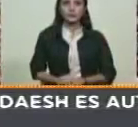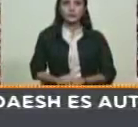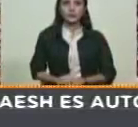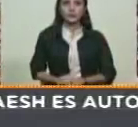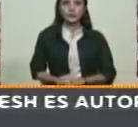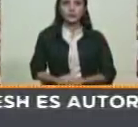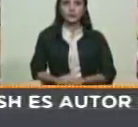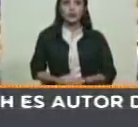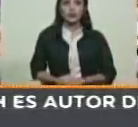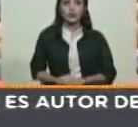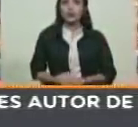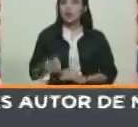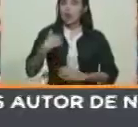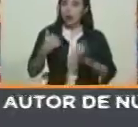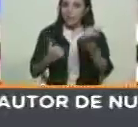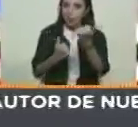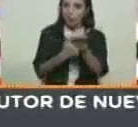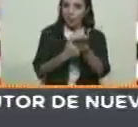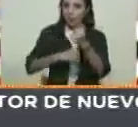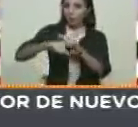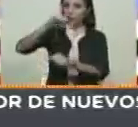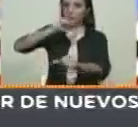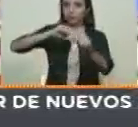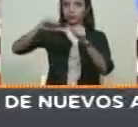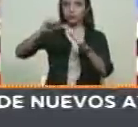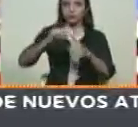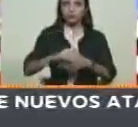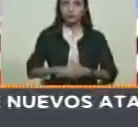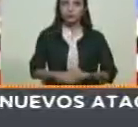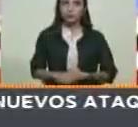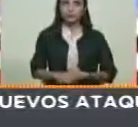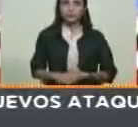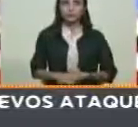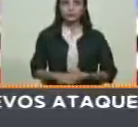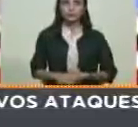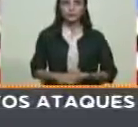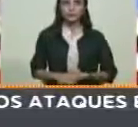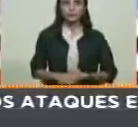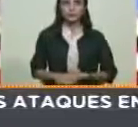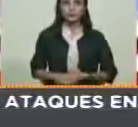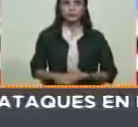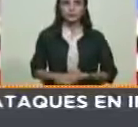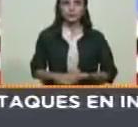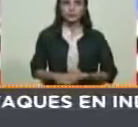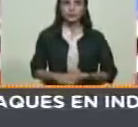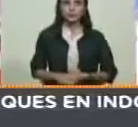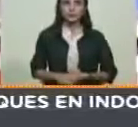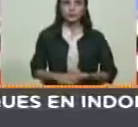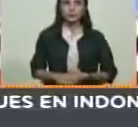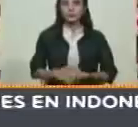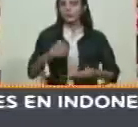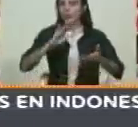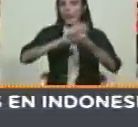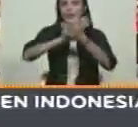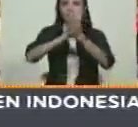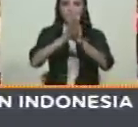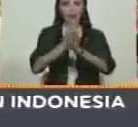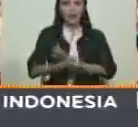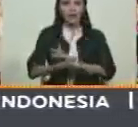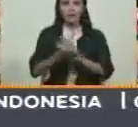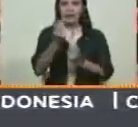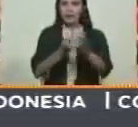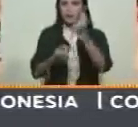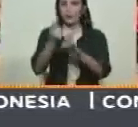apóyame que yo te apoyo apóyame que yo te apoyo una guerra económica